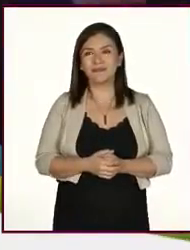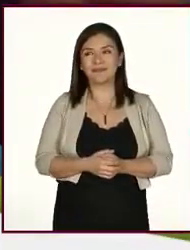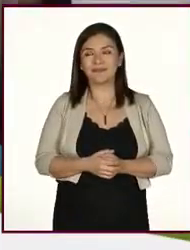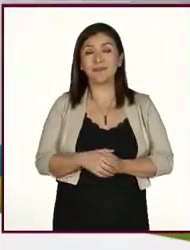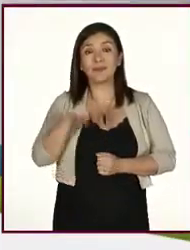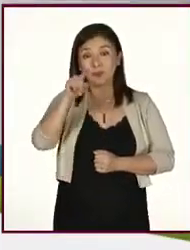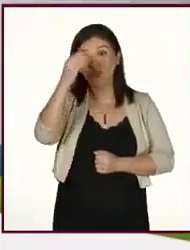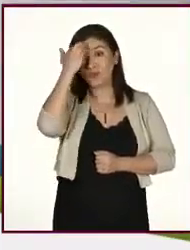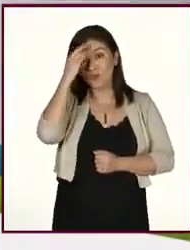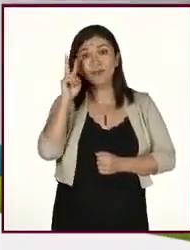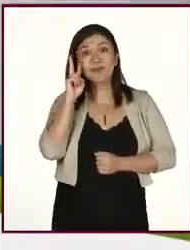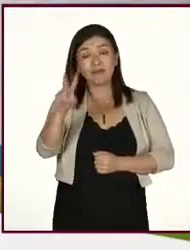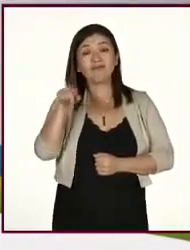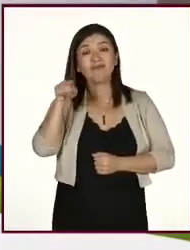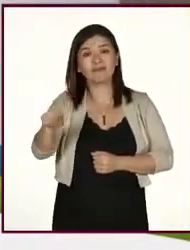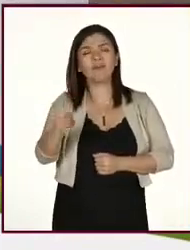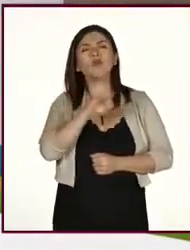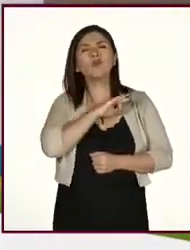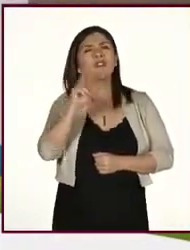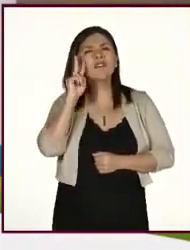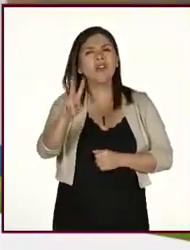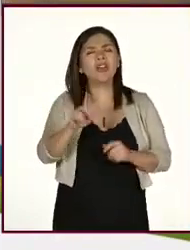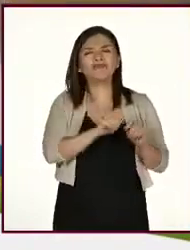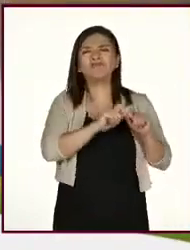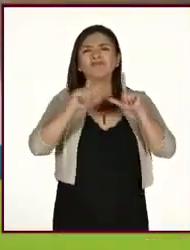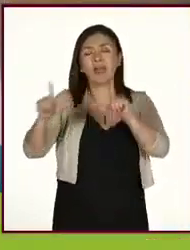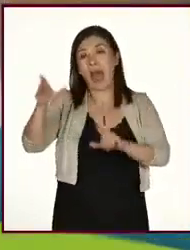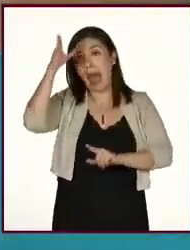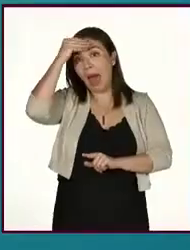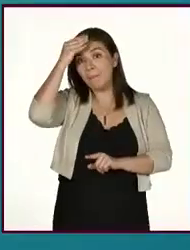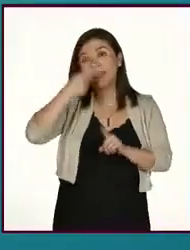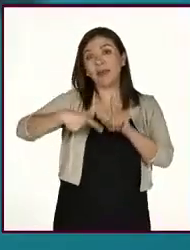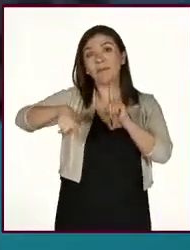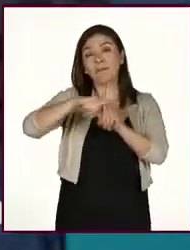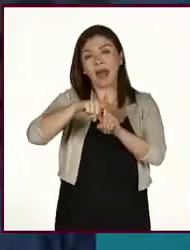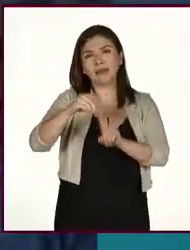Conoce los canales de televisión por donde se transmite Aprende Más.